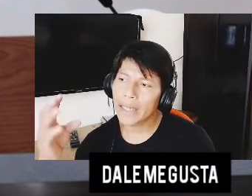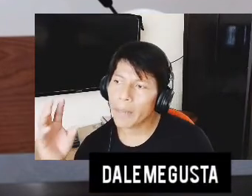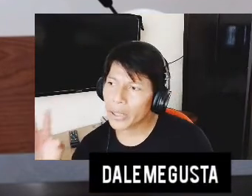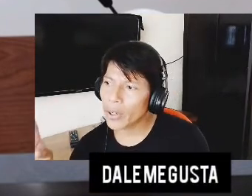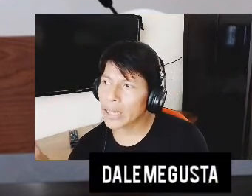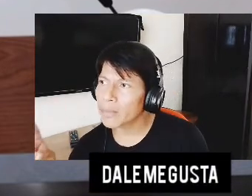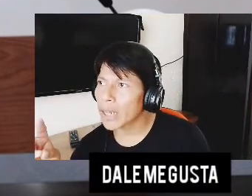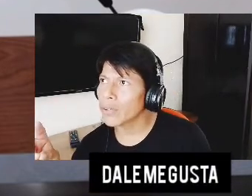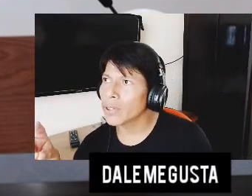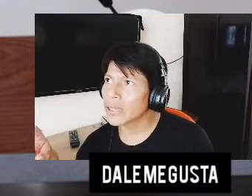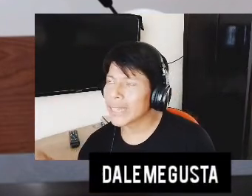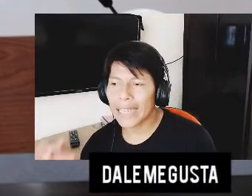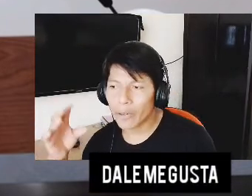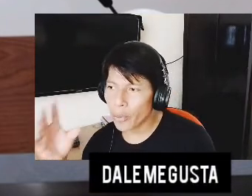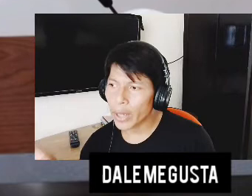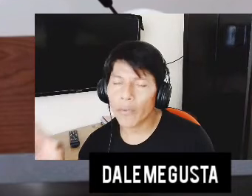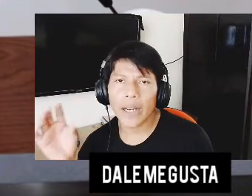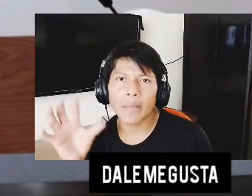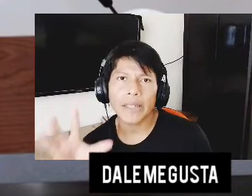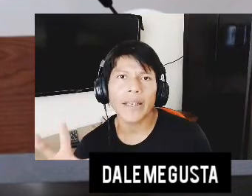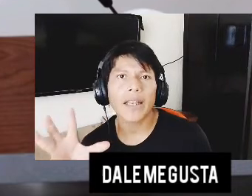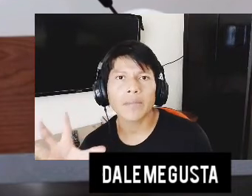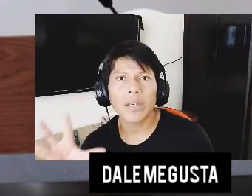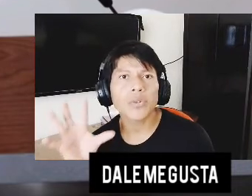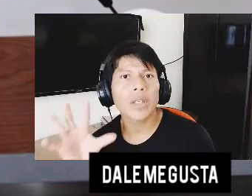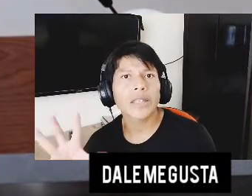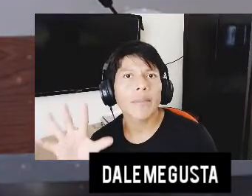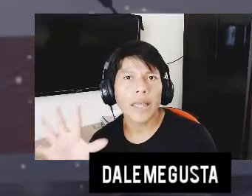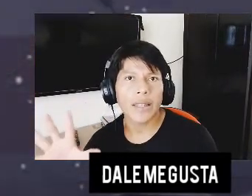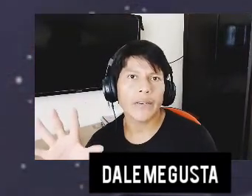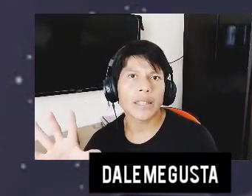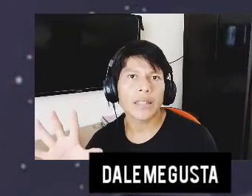El presidente metió las manos, que el gobierno federal metiera las